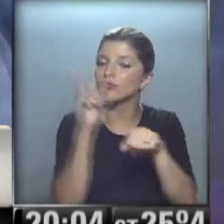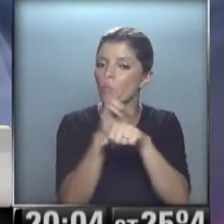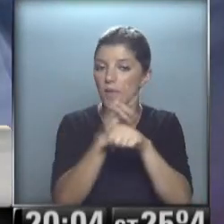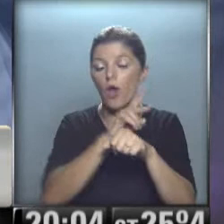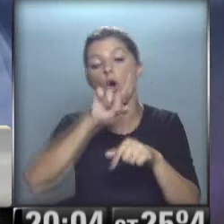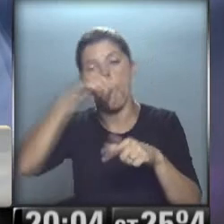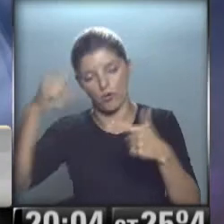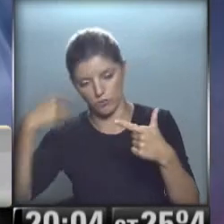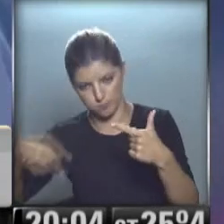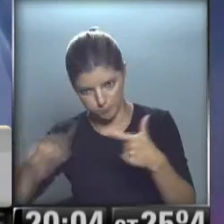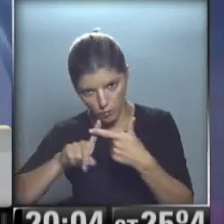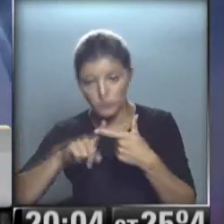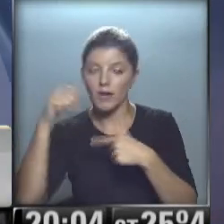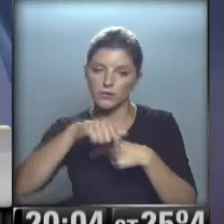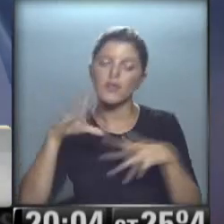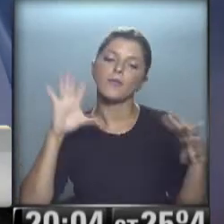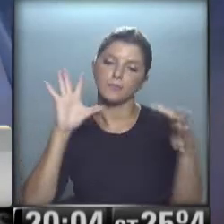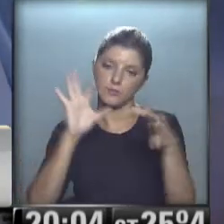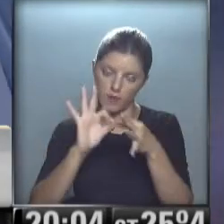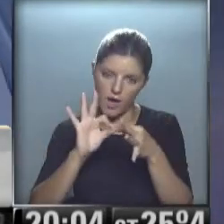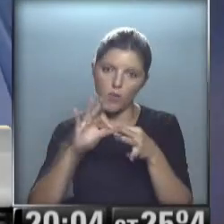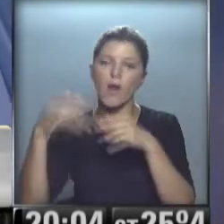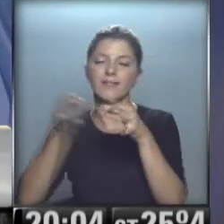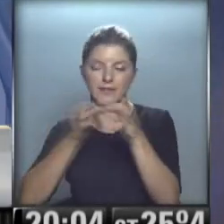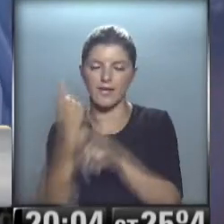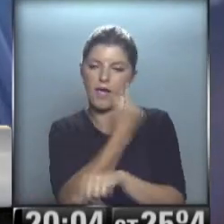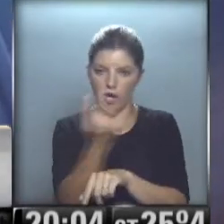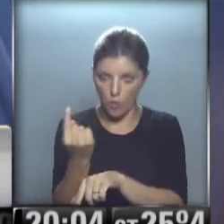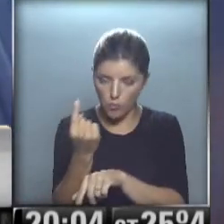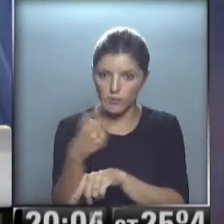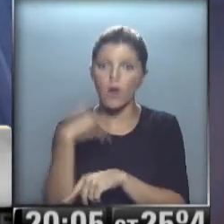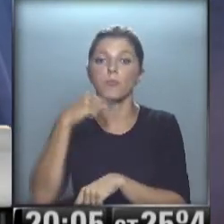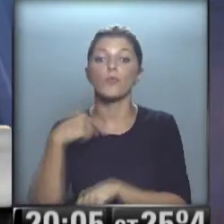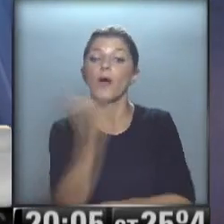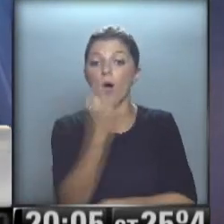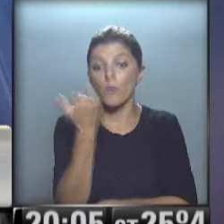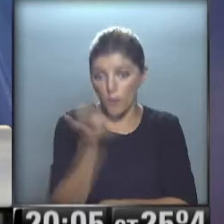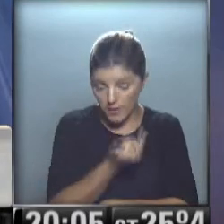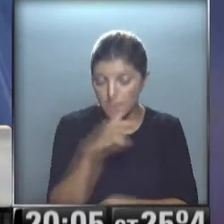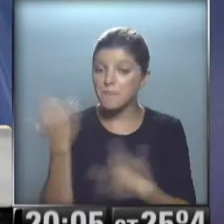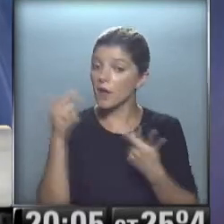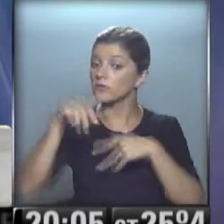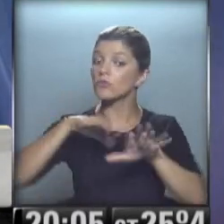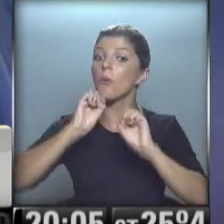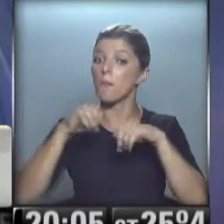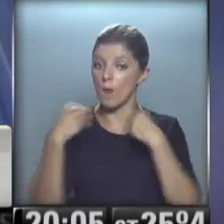cuidados. Esto se debe a la logística, a los stocks, pero el cumplimiento se ha mejorado muchísimo.